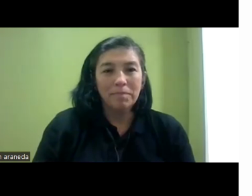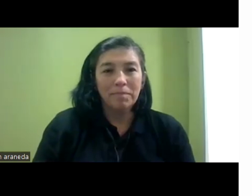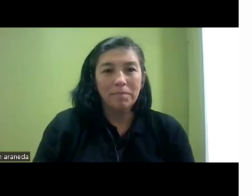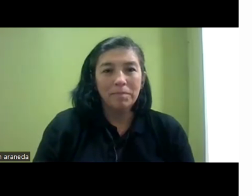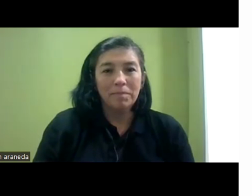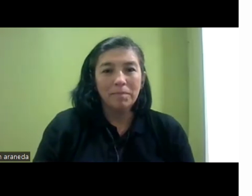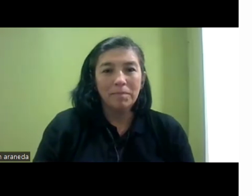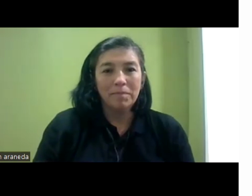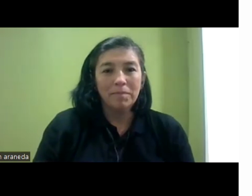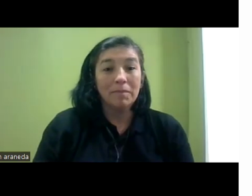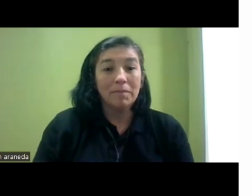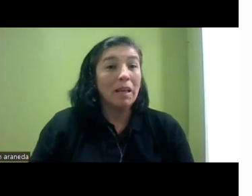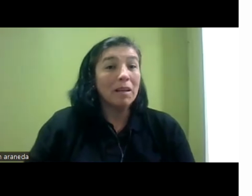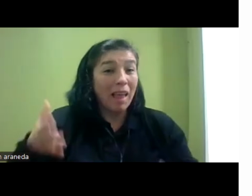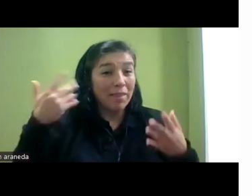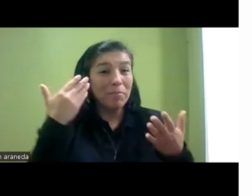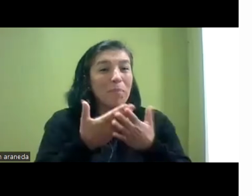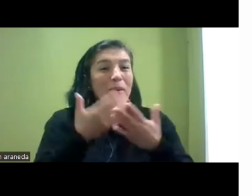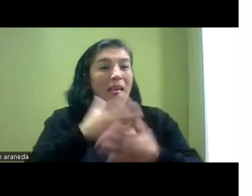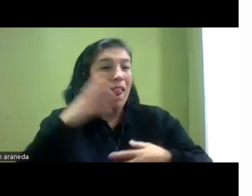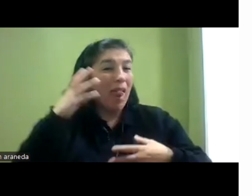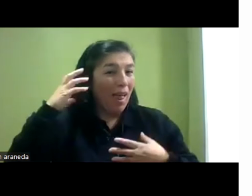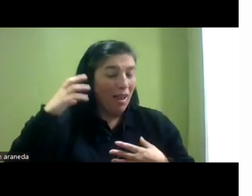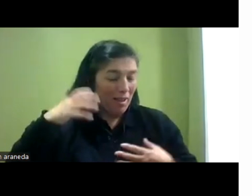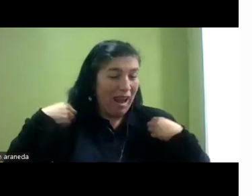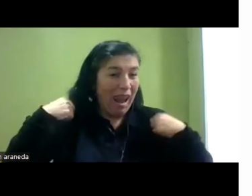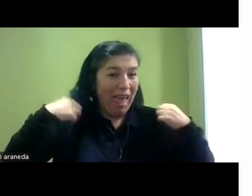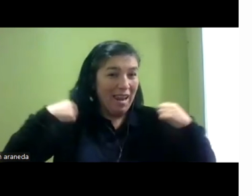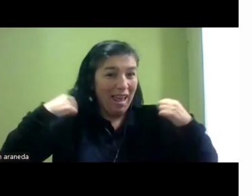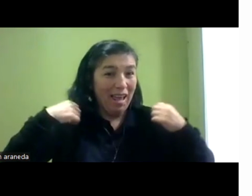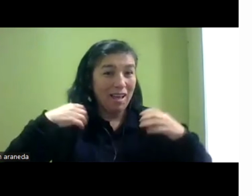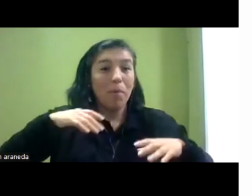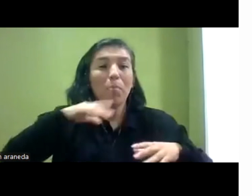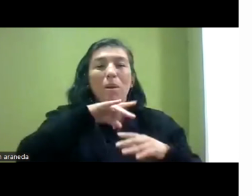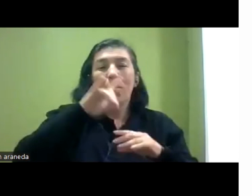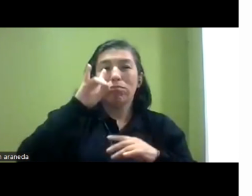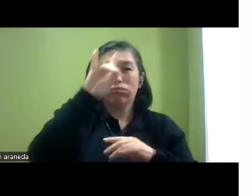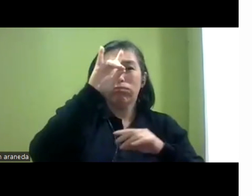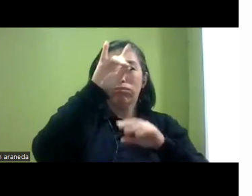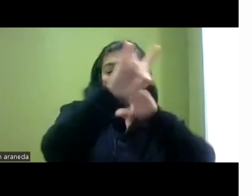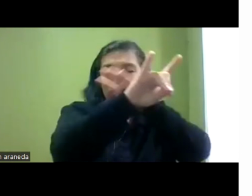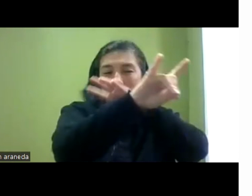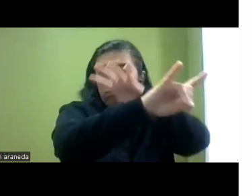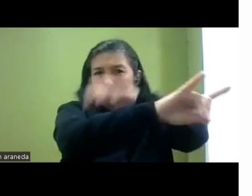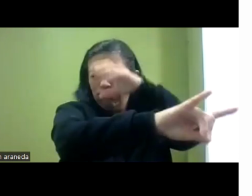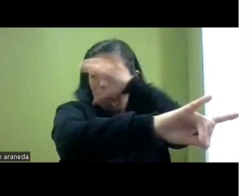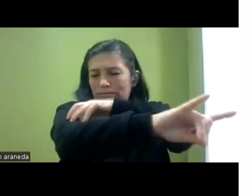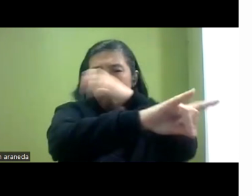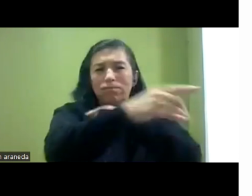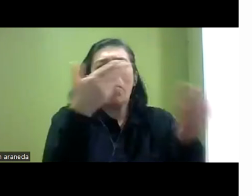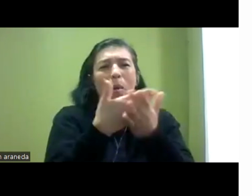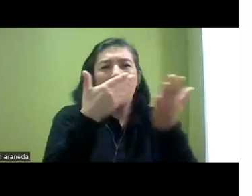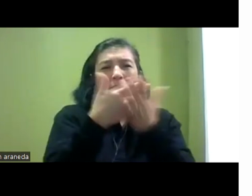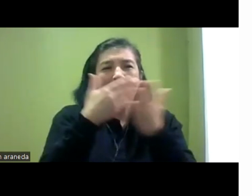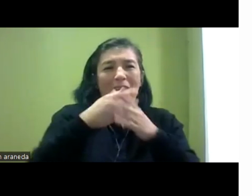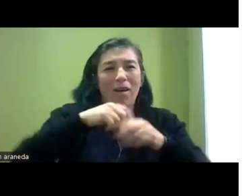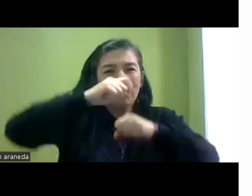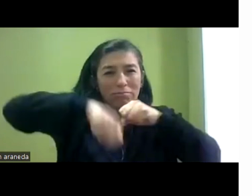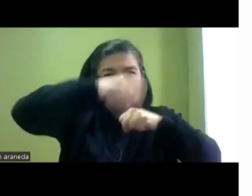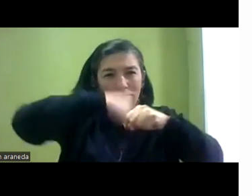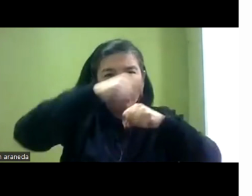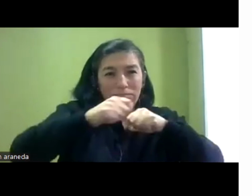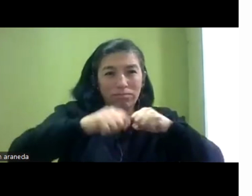La fibra de camelida fue usada para tejer prendas textiles, eh,